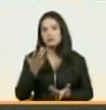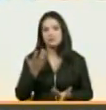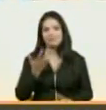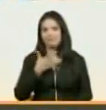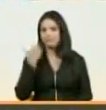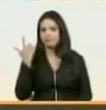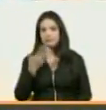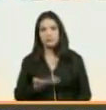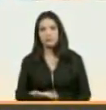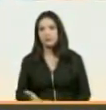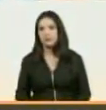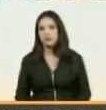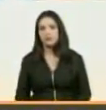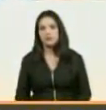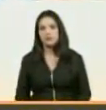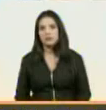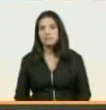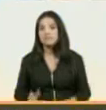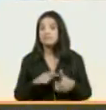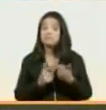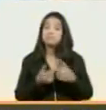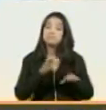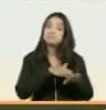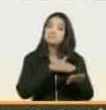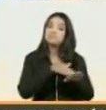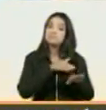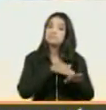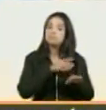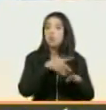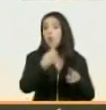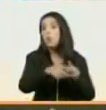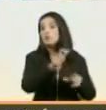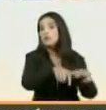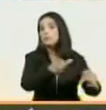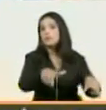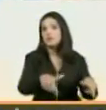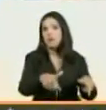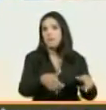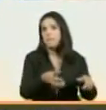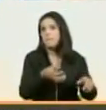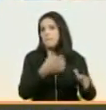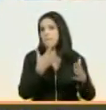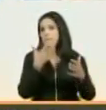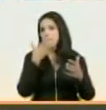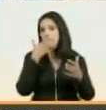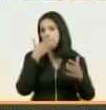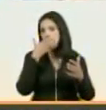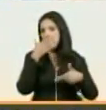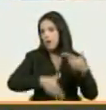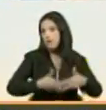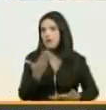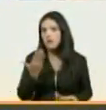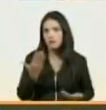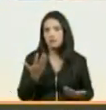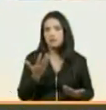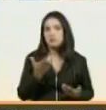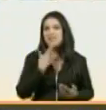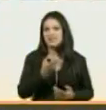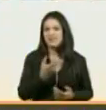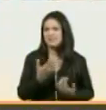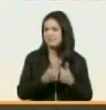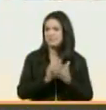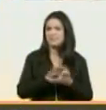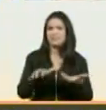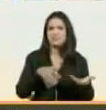acto de complacencia con los vándalos, con los terroristas, decir que aquí hay protesta desarmada. Aquí no hay ninguna